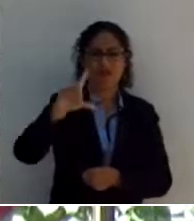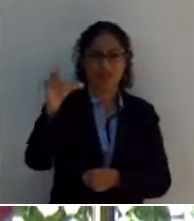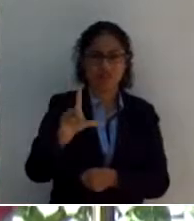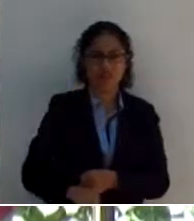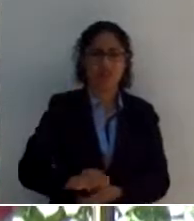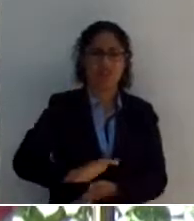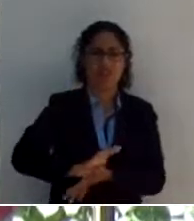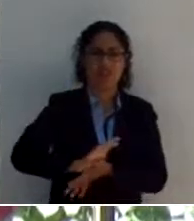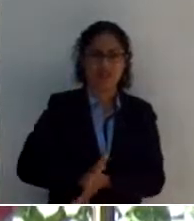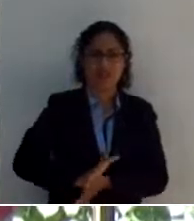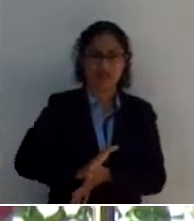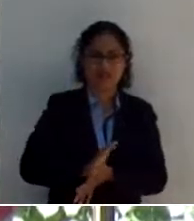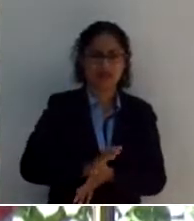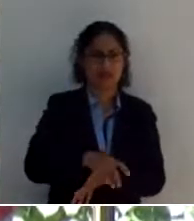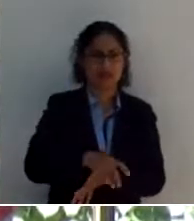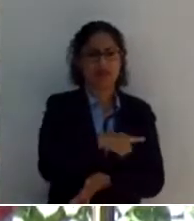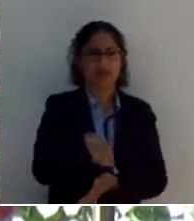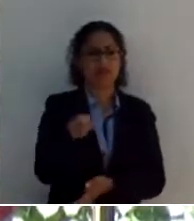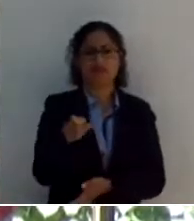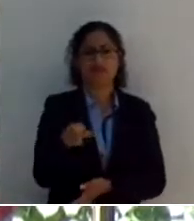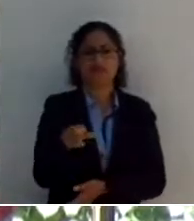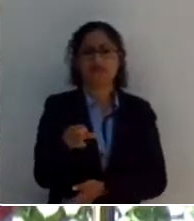que le hicieron a los compañeros,